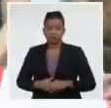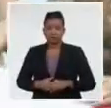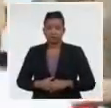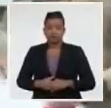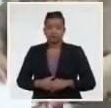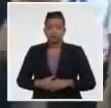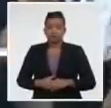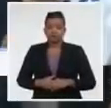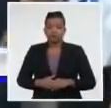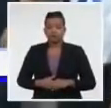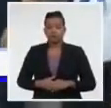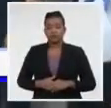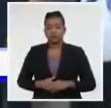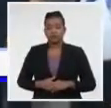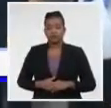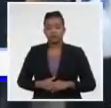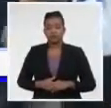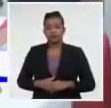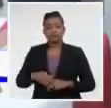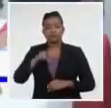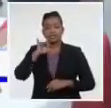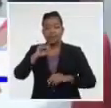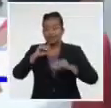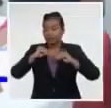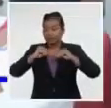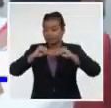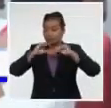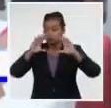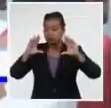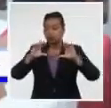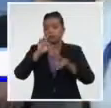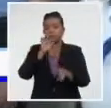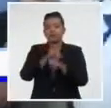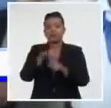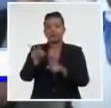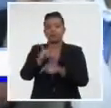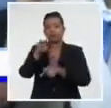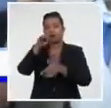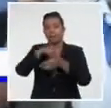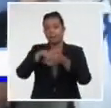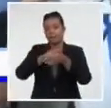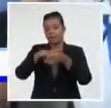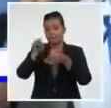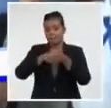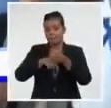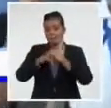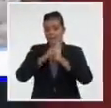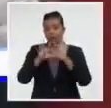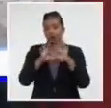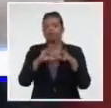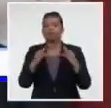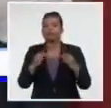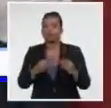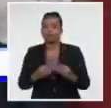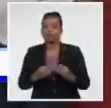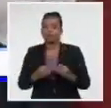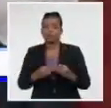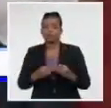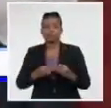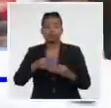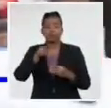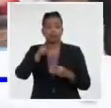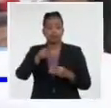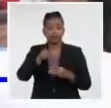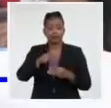Con la apertura de las urnas a las 7 de la mañana, comenzó en Venezuela la votación en el referendo popular del Código de las Familias, que se realiza entre